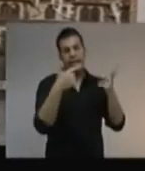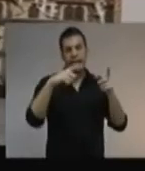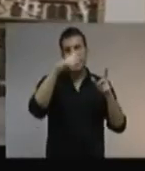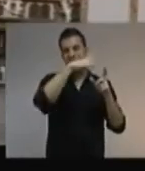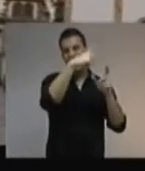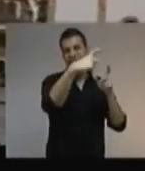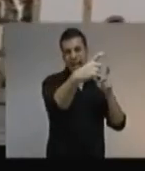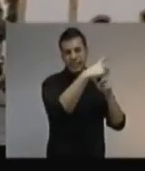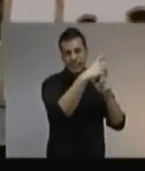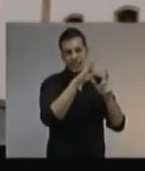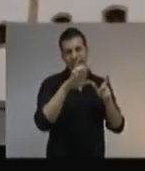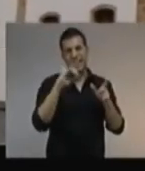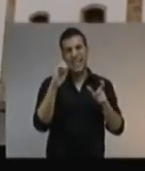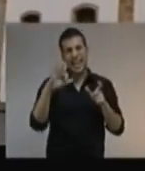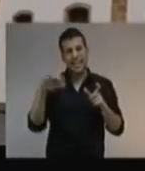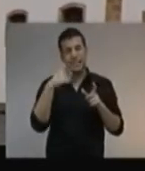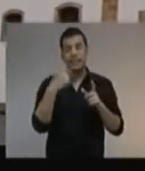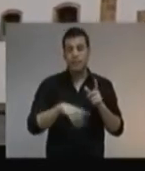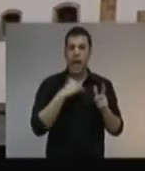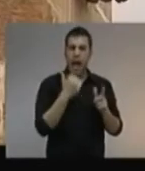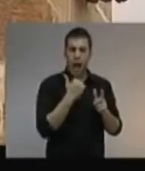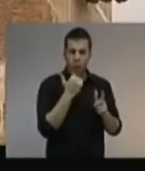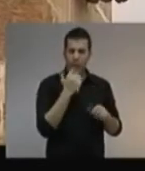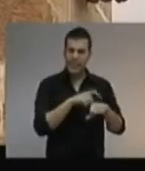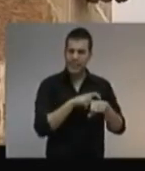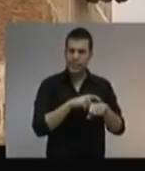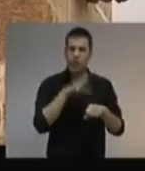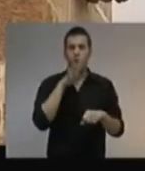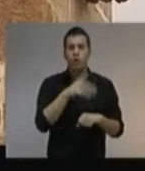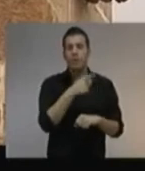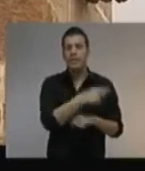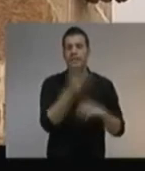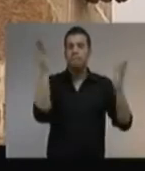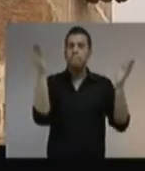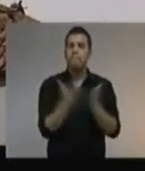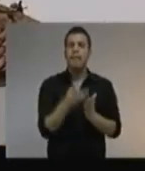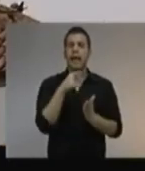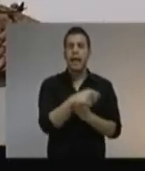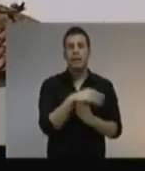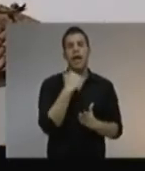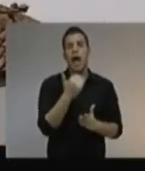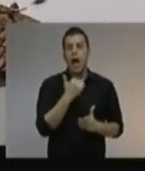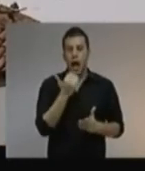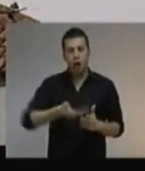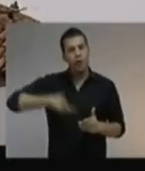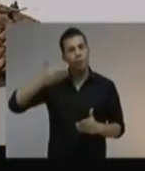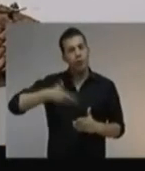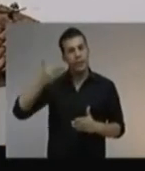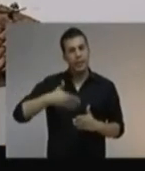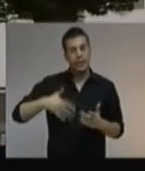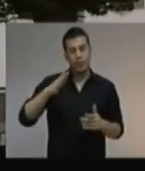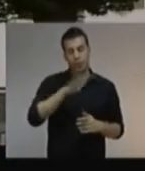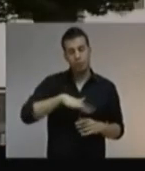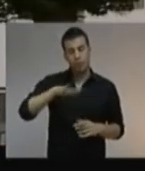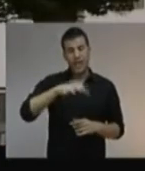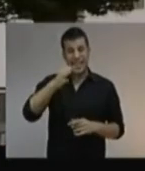Aunque si hay algo que distingue a Teror de otros municipios canarios es el hecho de que esta villa se configura como el lugar de referencia religiosa de toda la